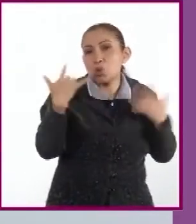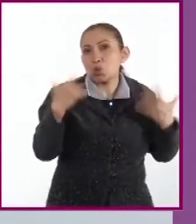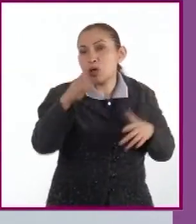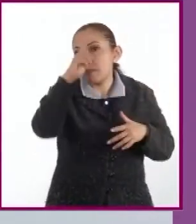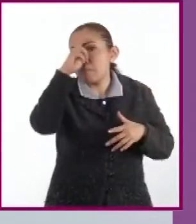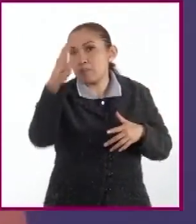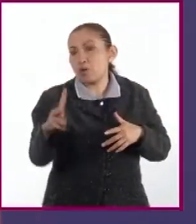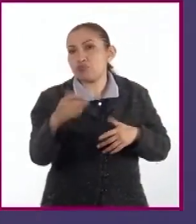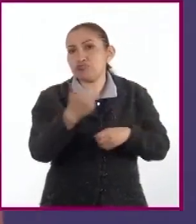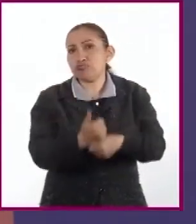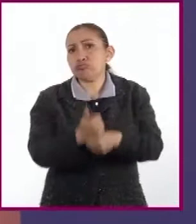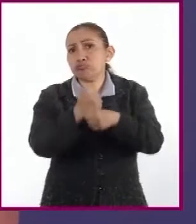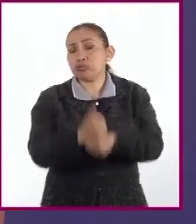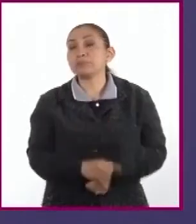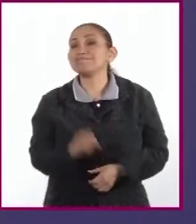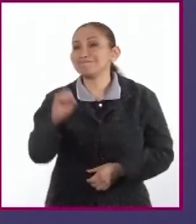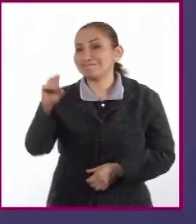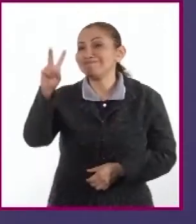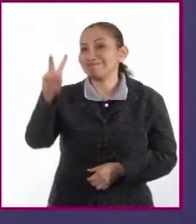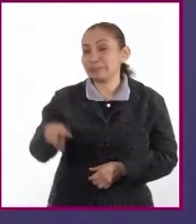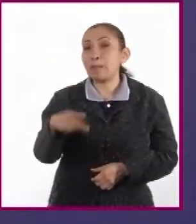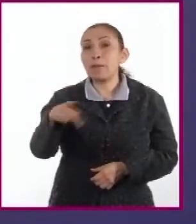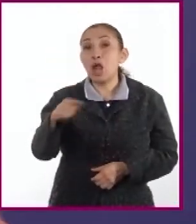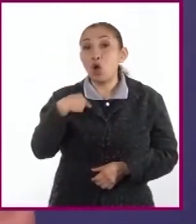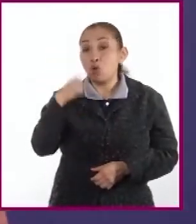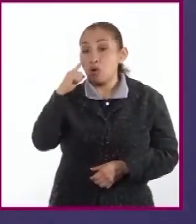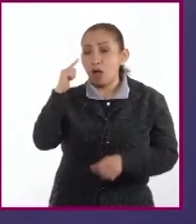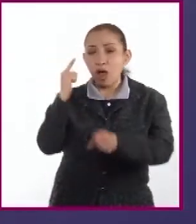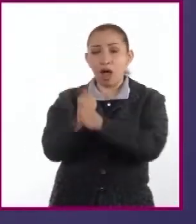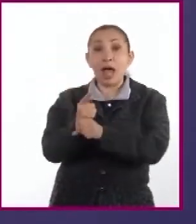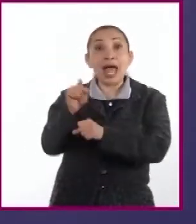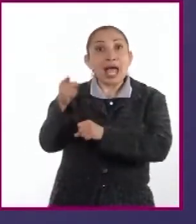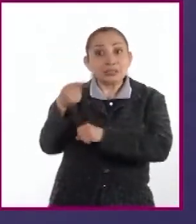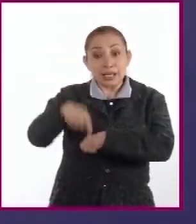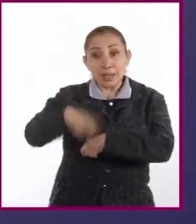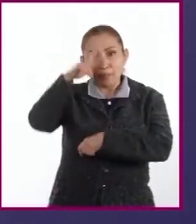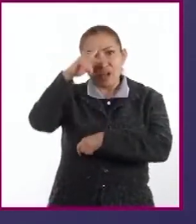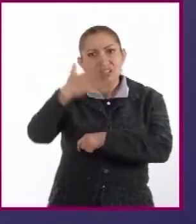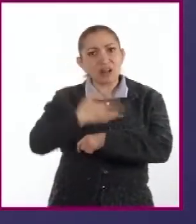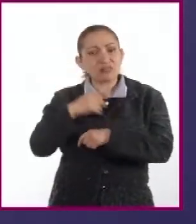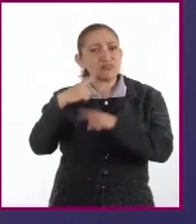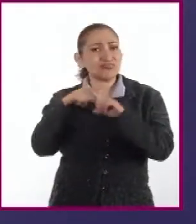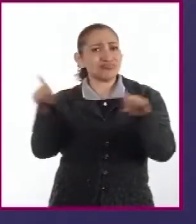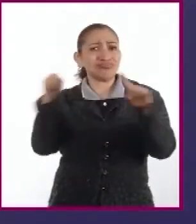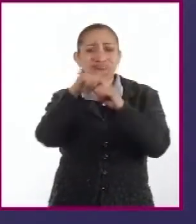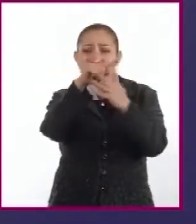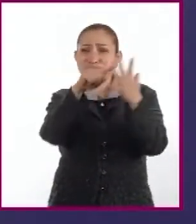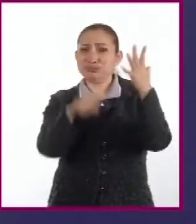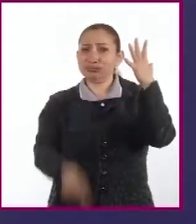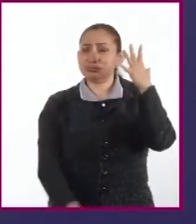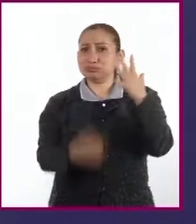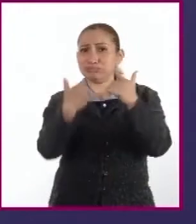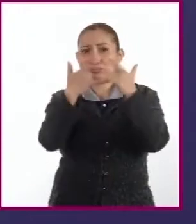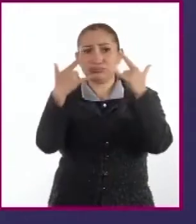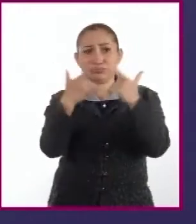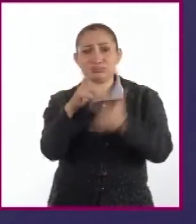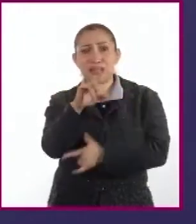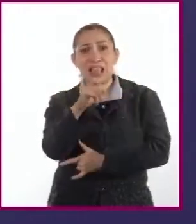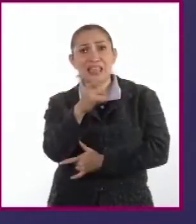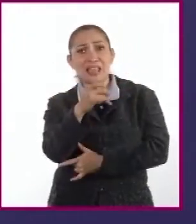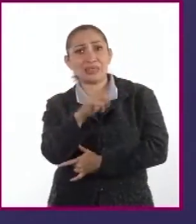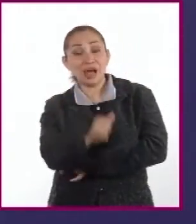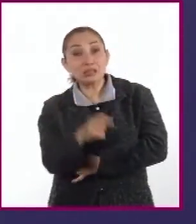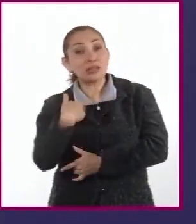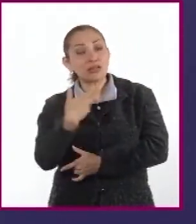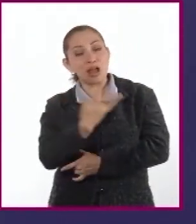peores tragedias. Así es, pero lo que hay que notar es que en México tenemos una gran diversidad de leyendas y eso hace